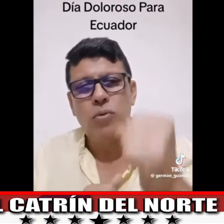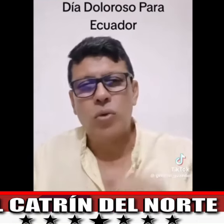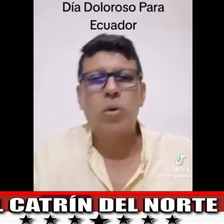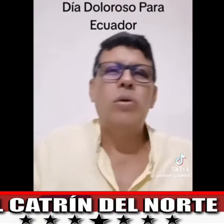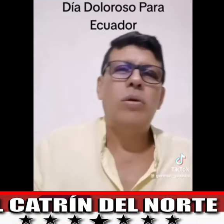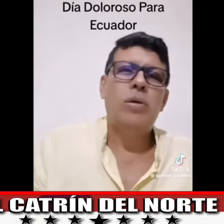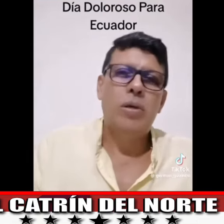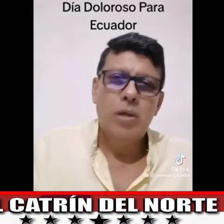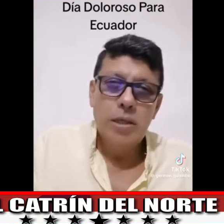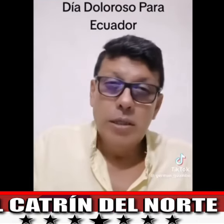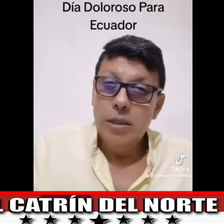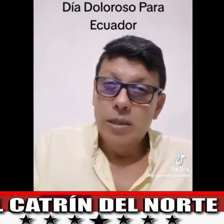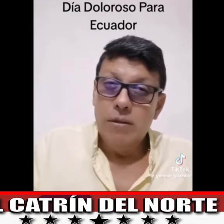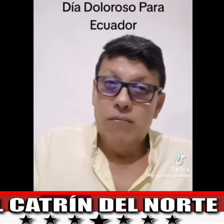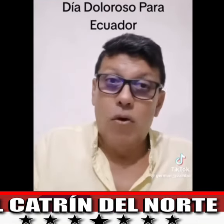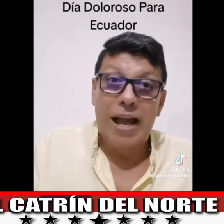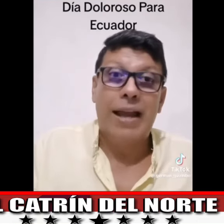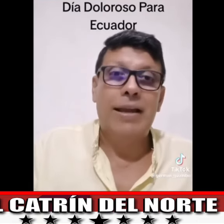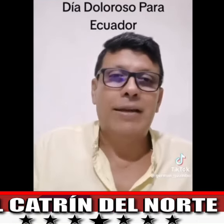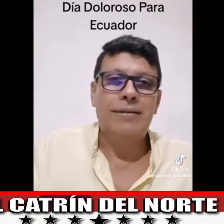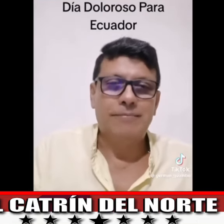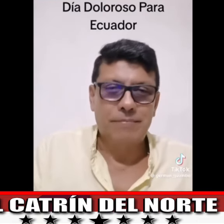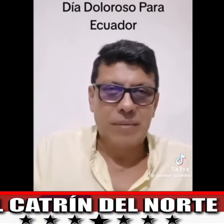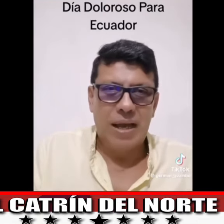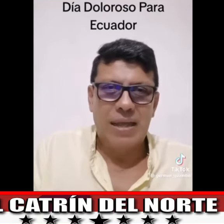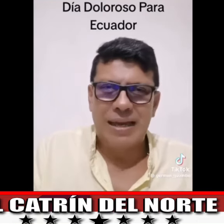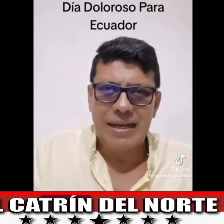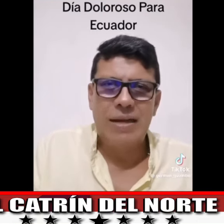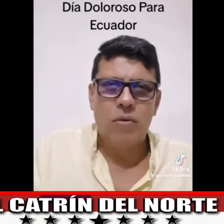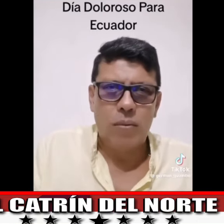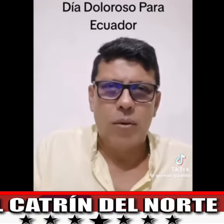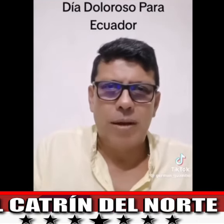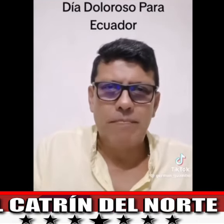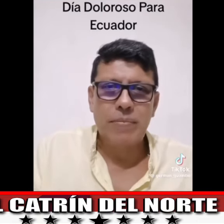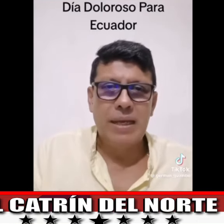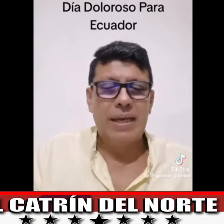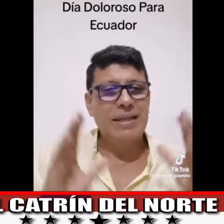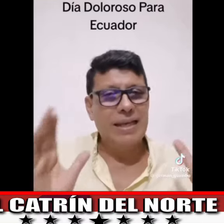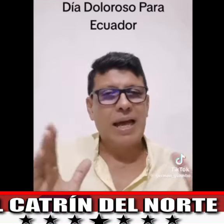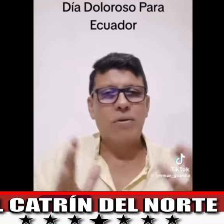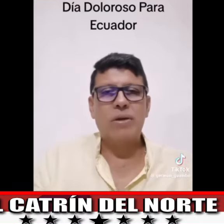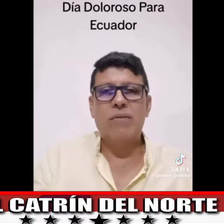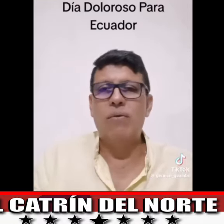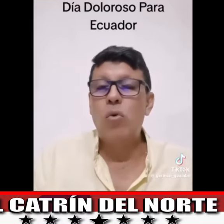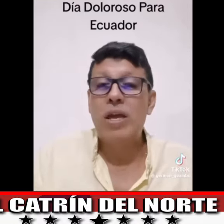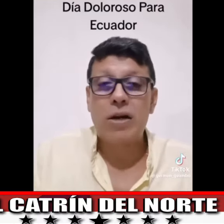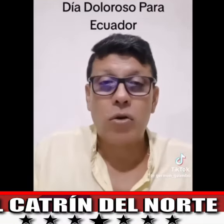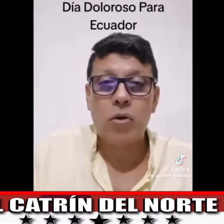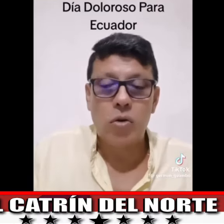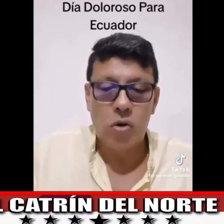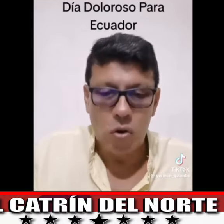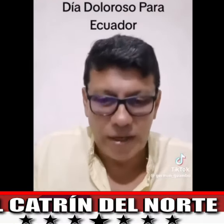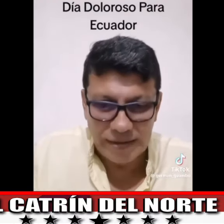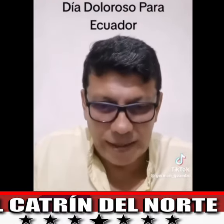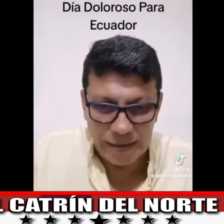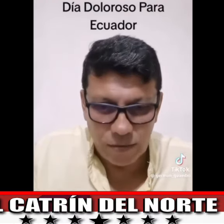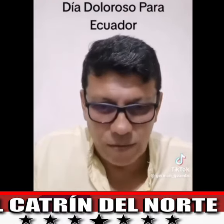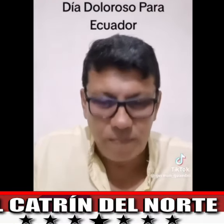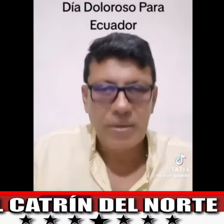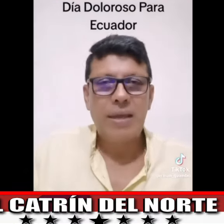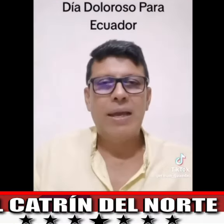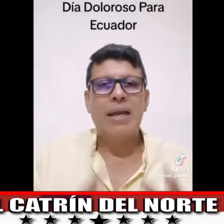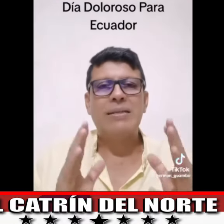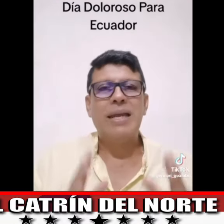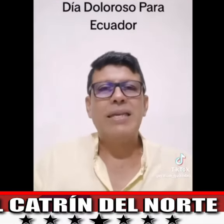el punto focal a Daniel nooa y le indicaron que fue un error lo que se